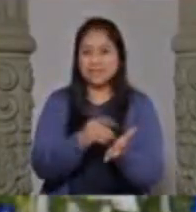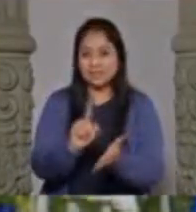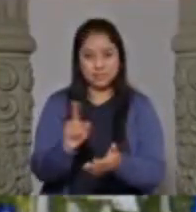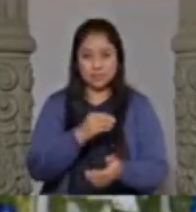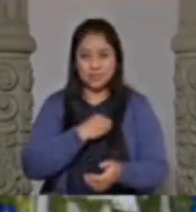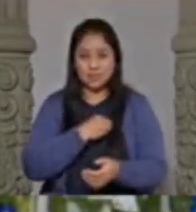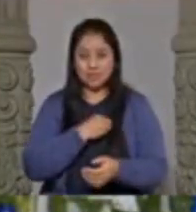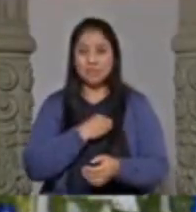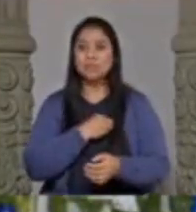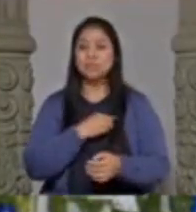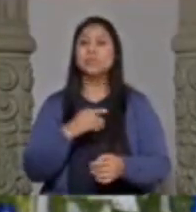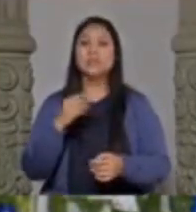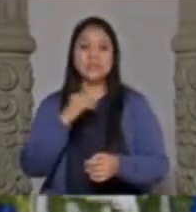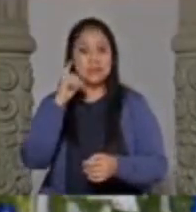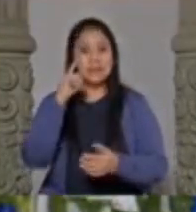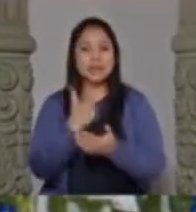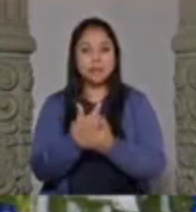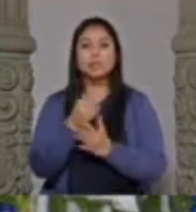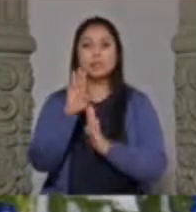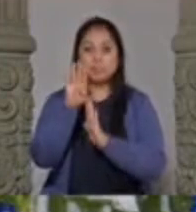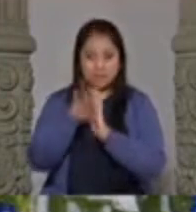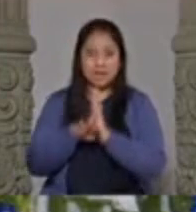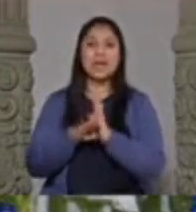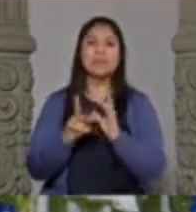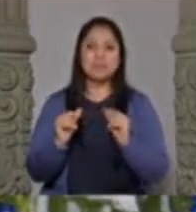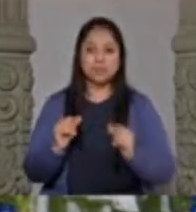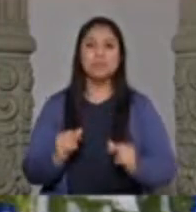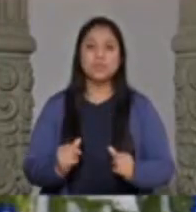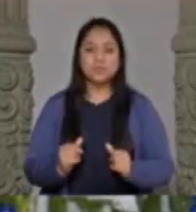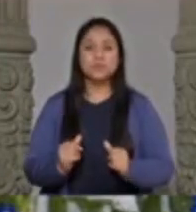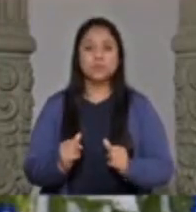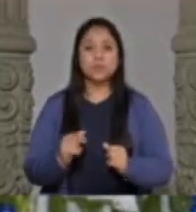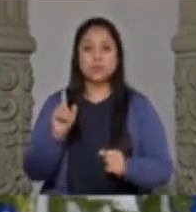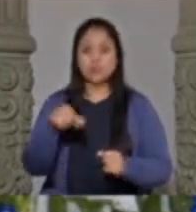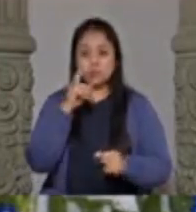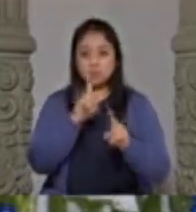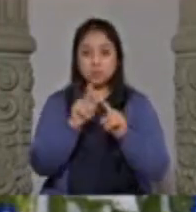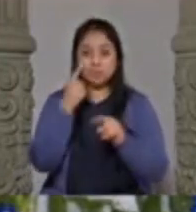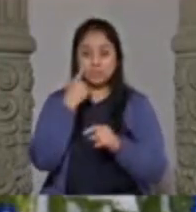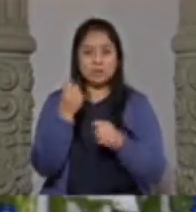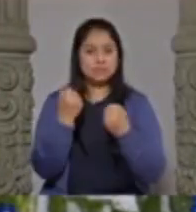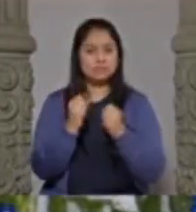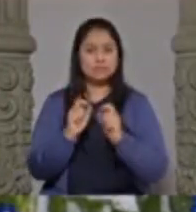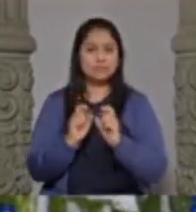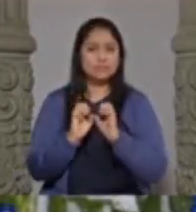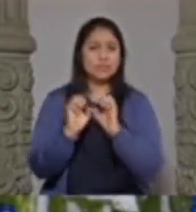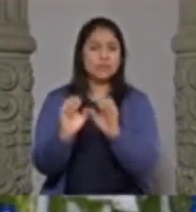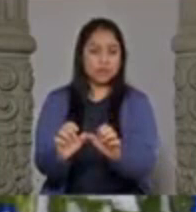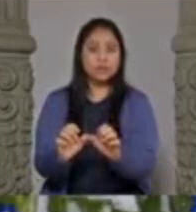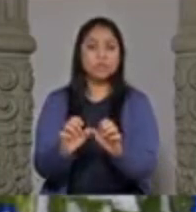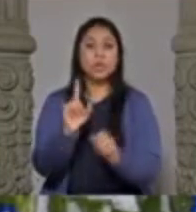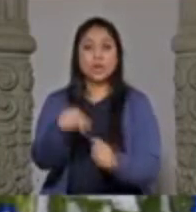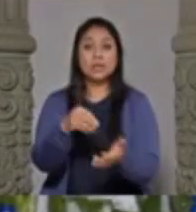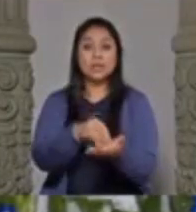Nosotros creemos que hay que bajar el presupuesto y creemos que deberíamos de hacer el esfuerzo que